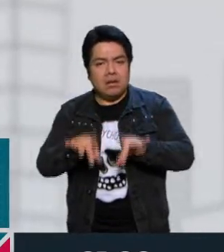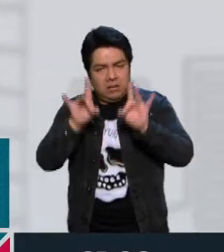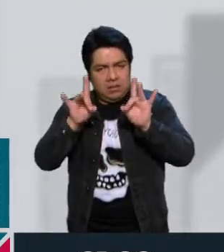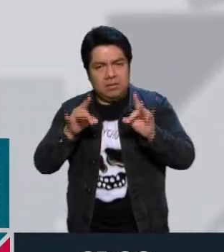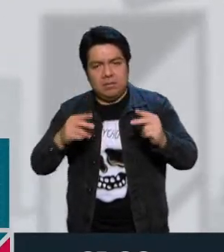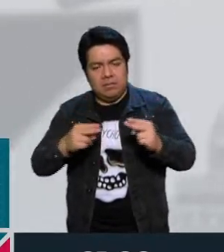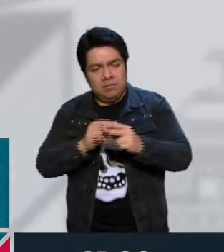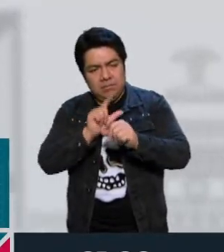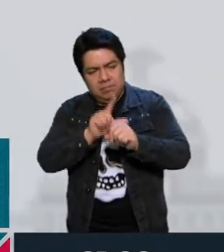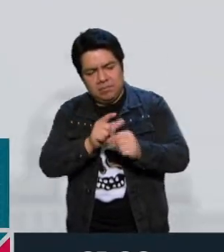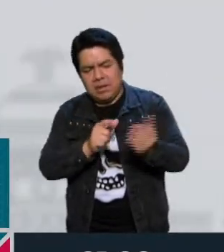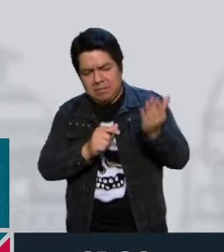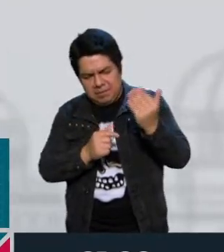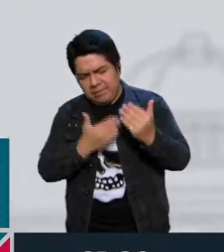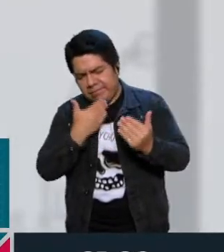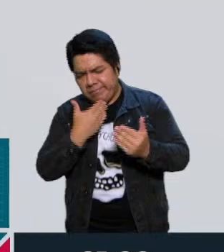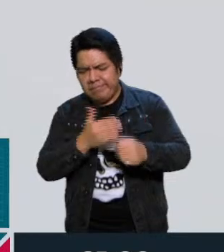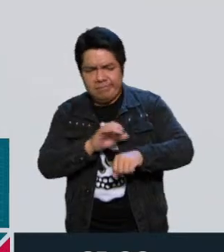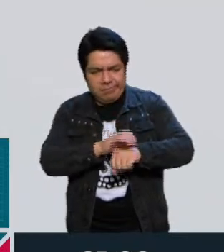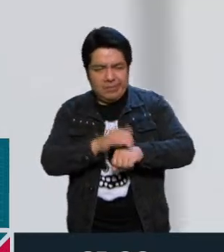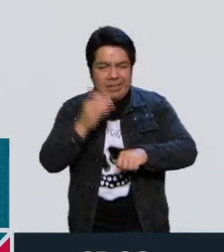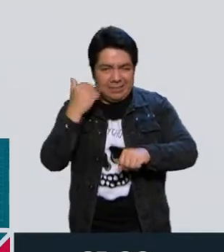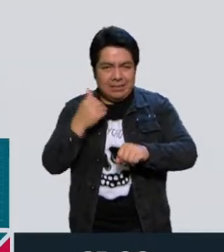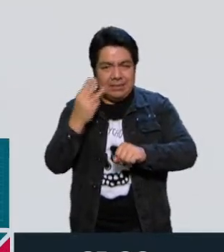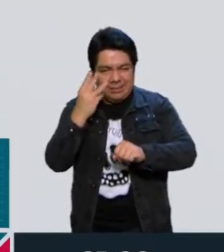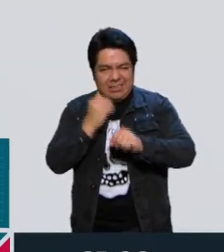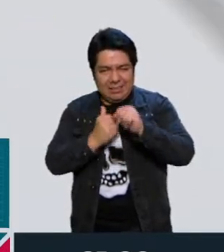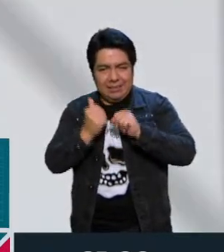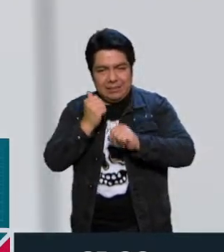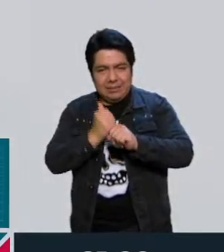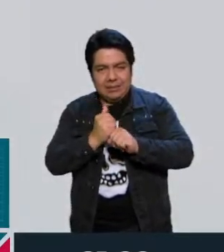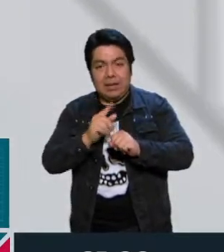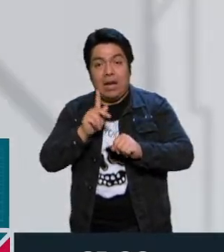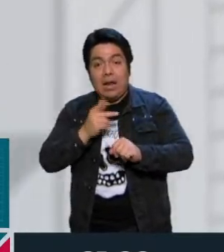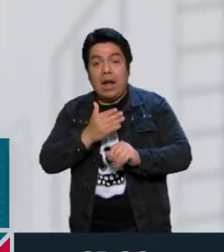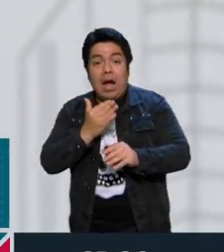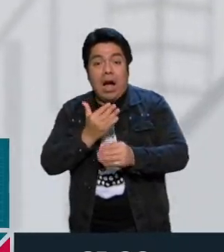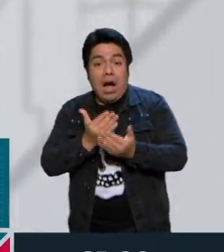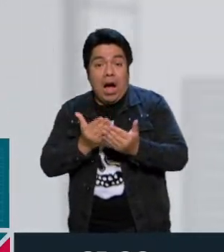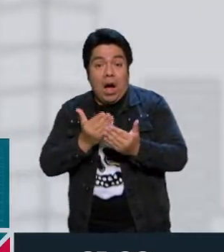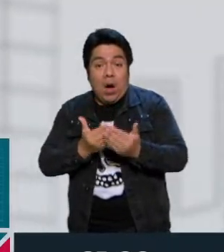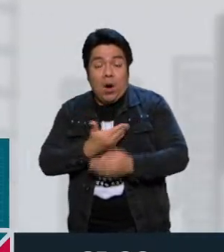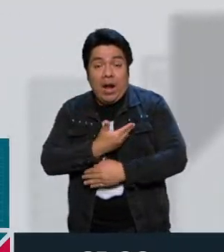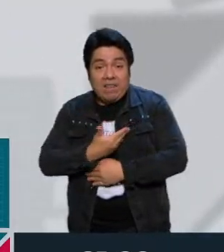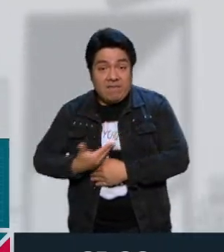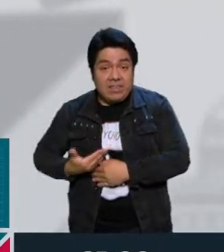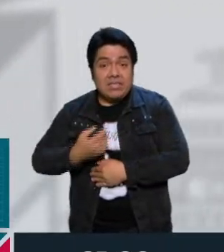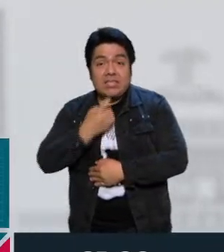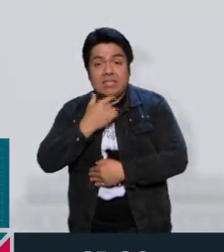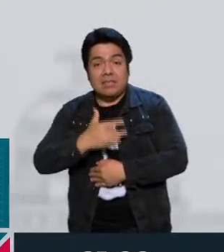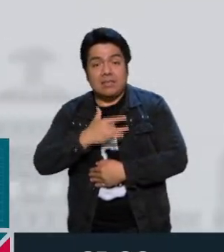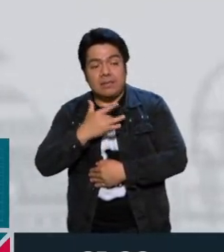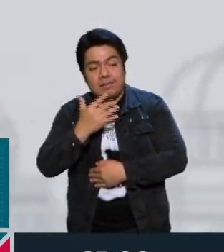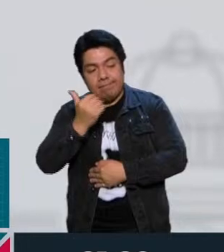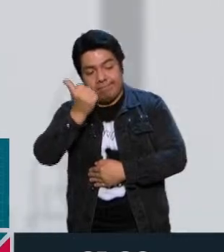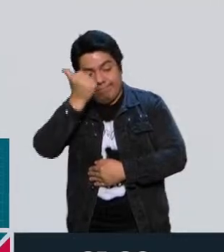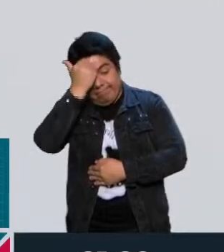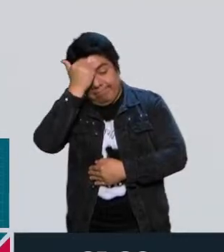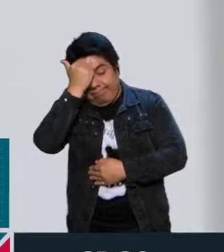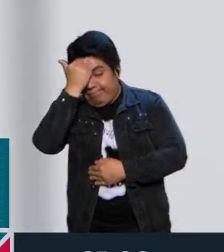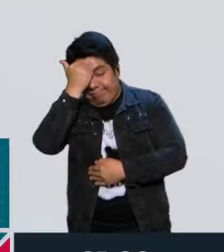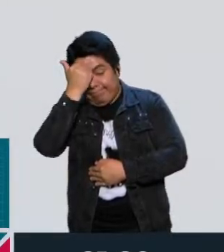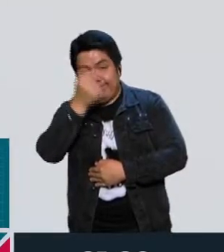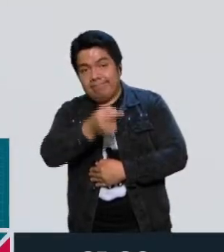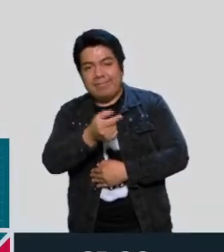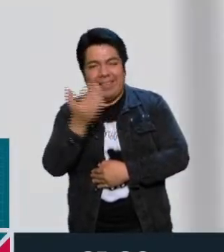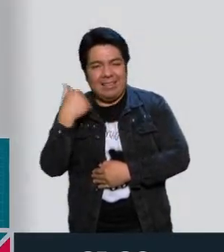Nacional. Y me parece que el presidente López Obrador se siente un poco decepcionado de que Ken Salazar, que había acompañado los